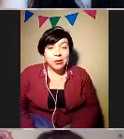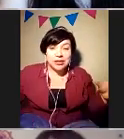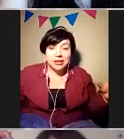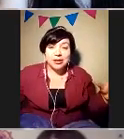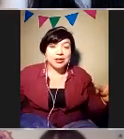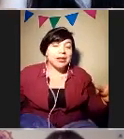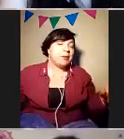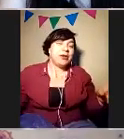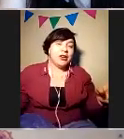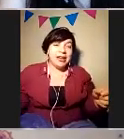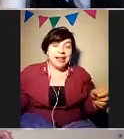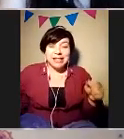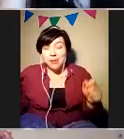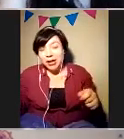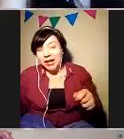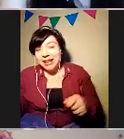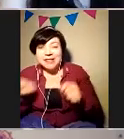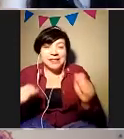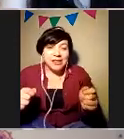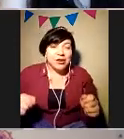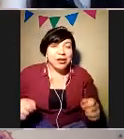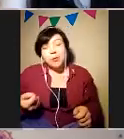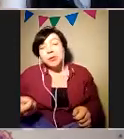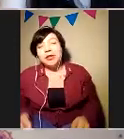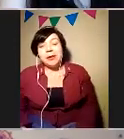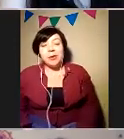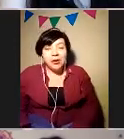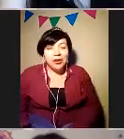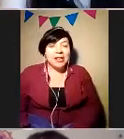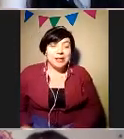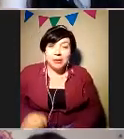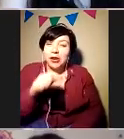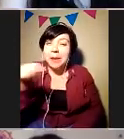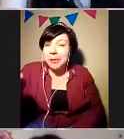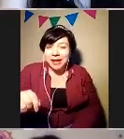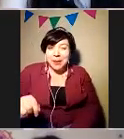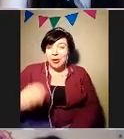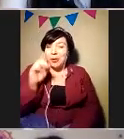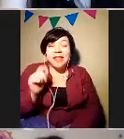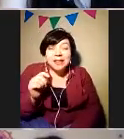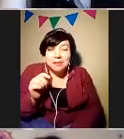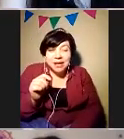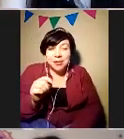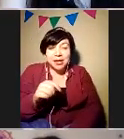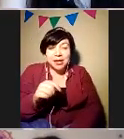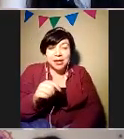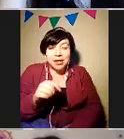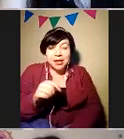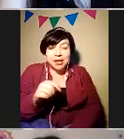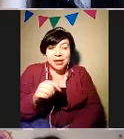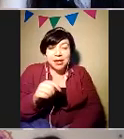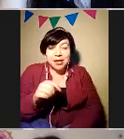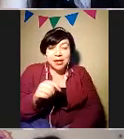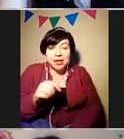todas o a todos nos ha pasado. En nuestro closet encontramos esa polera, ese vestido que en algún minuto dijimos, oh, sí, me lo voy a poner, pero no me queda tan bien,